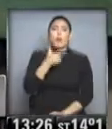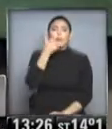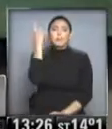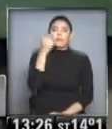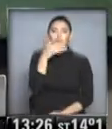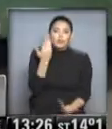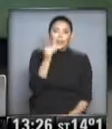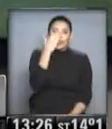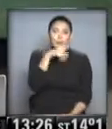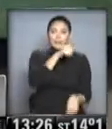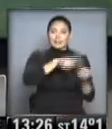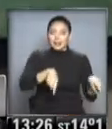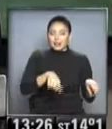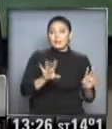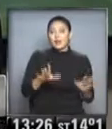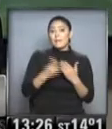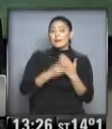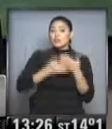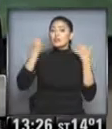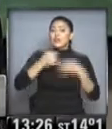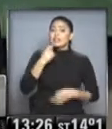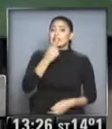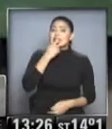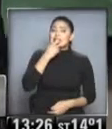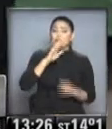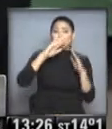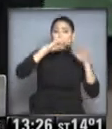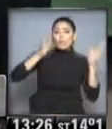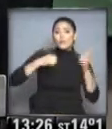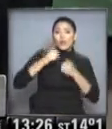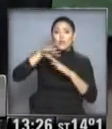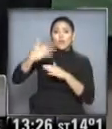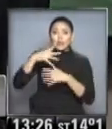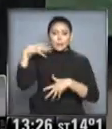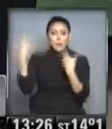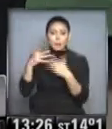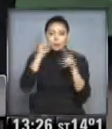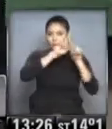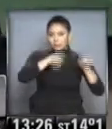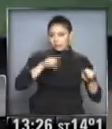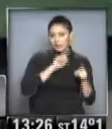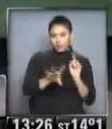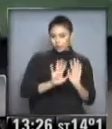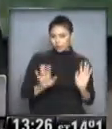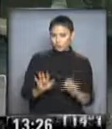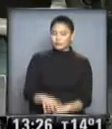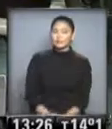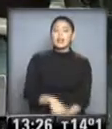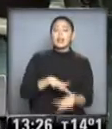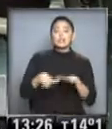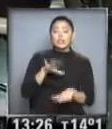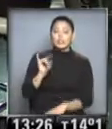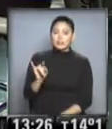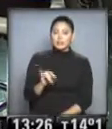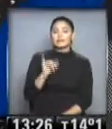atención a debo licencia lo que dijeron el ministerio de seguridad fue eso sí hay un lío fuera del boliche se cierra de boliche y punto en situación muy compleja